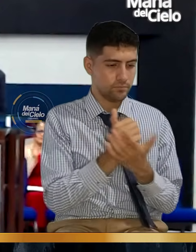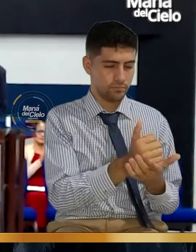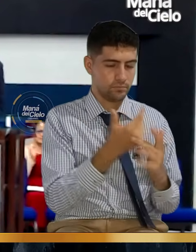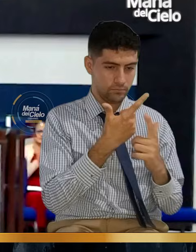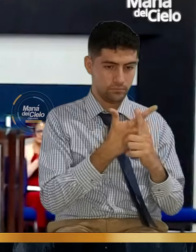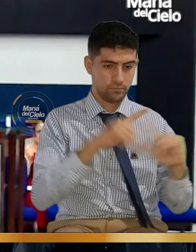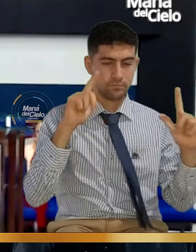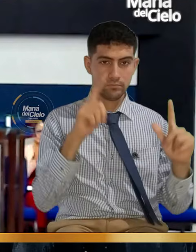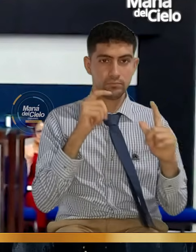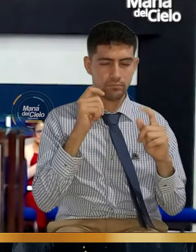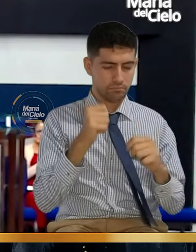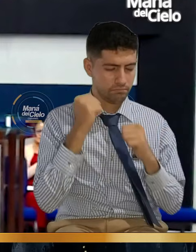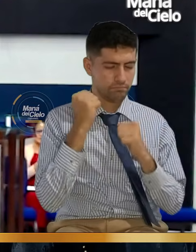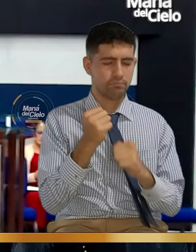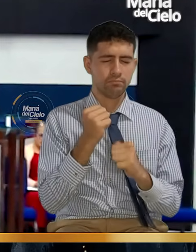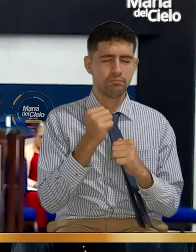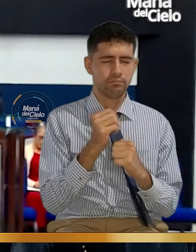El Dios de la Biblia